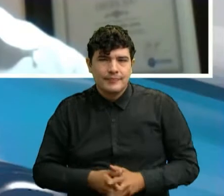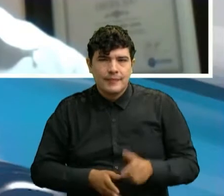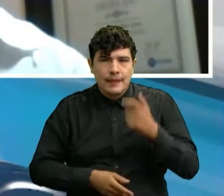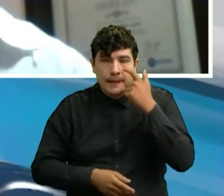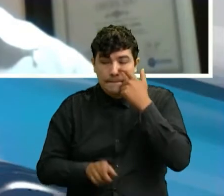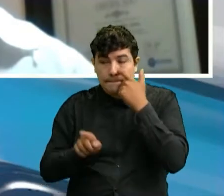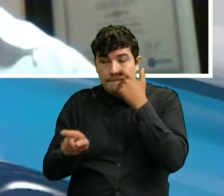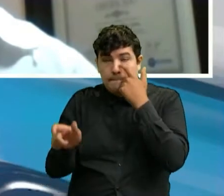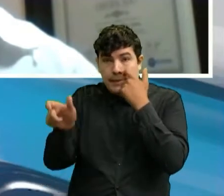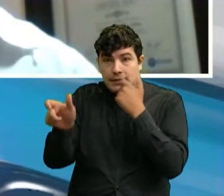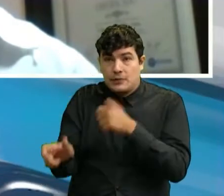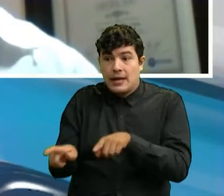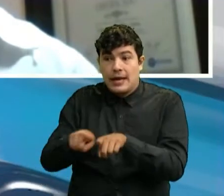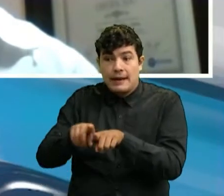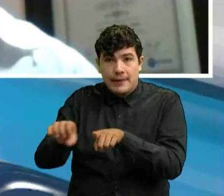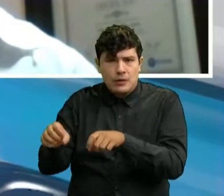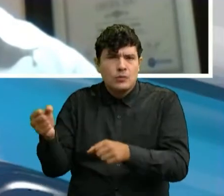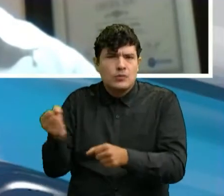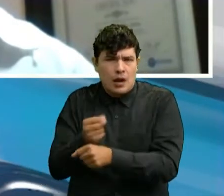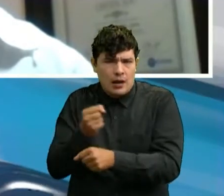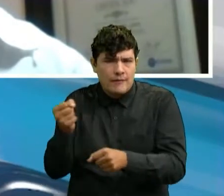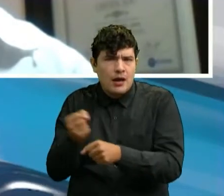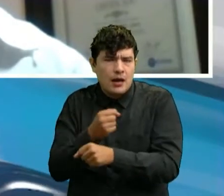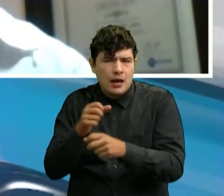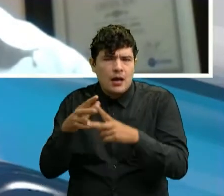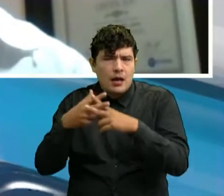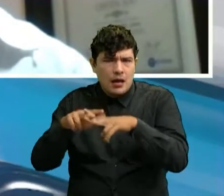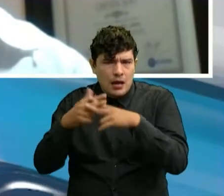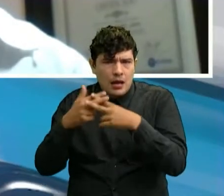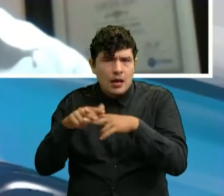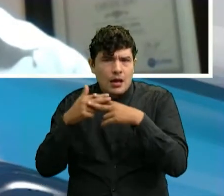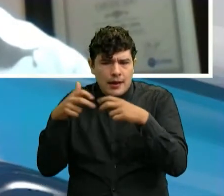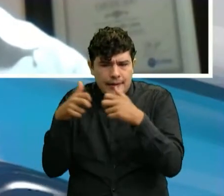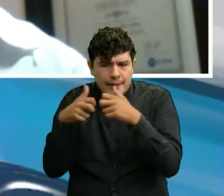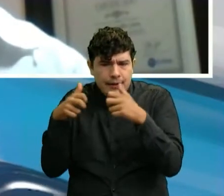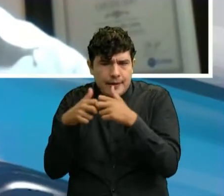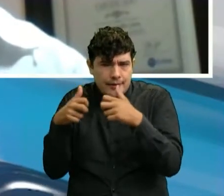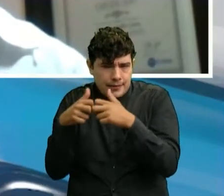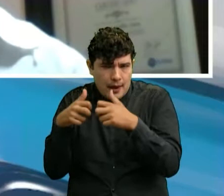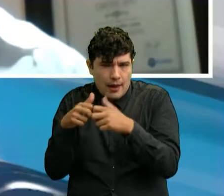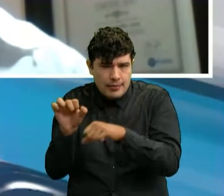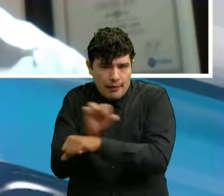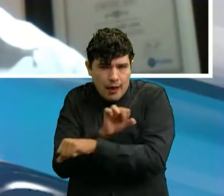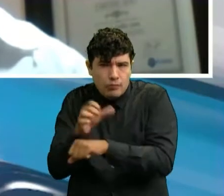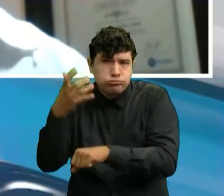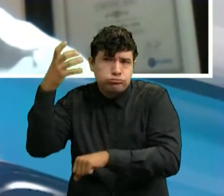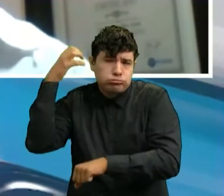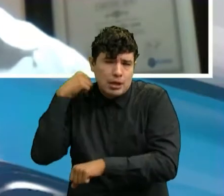Pero él trabajaba en un taller de electricidad automotriz hace más de 25 años.